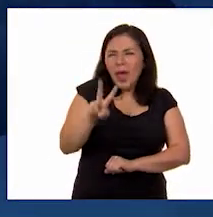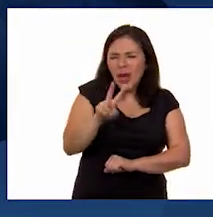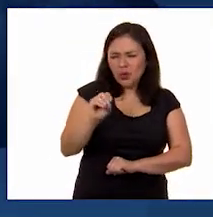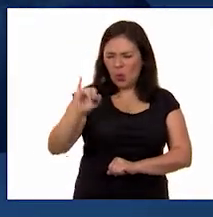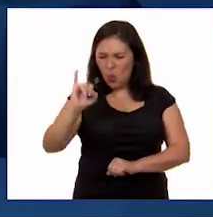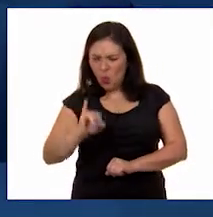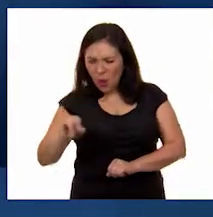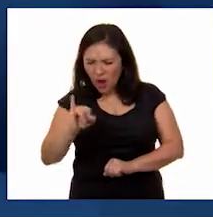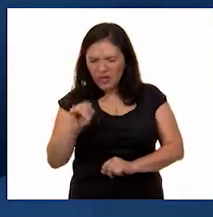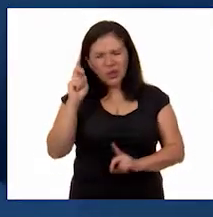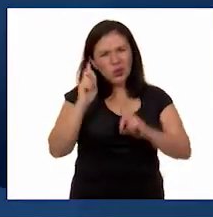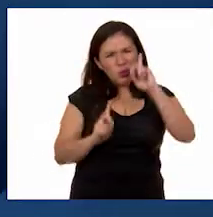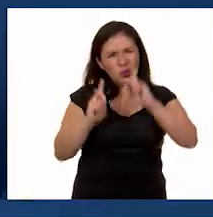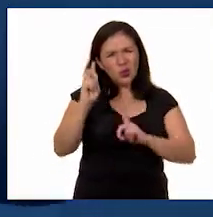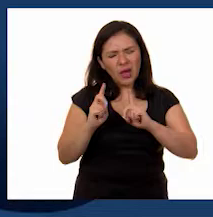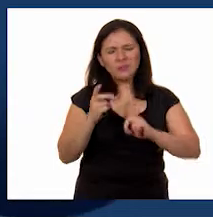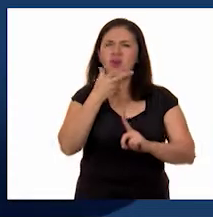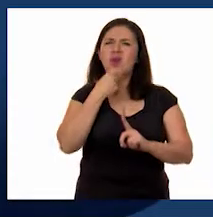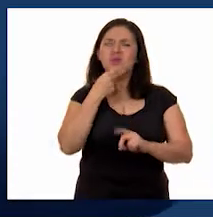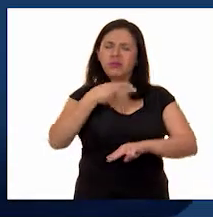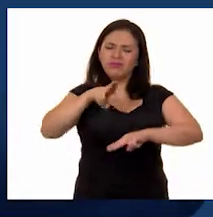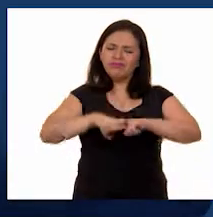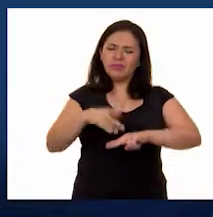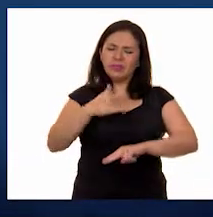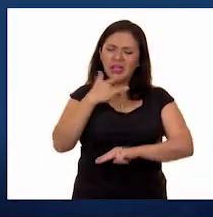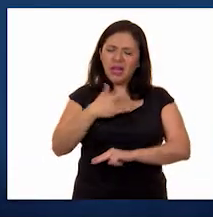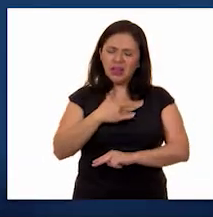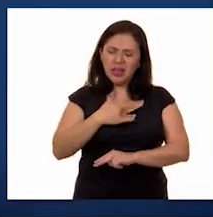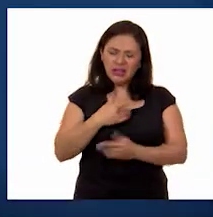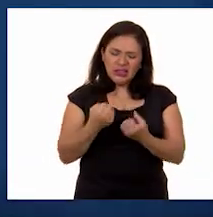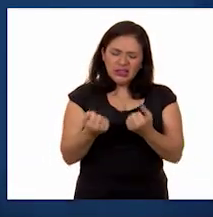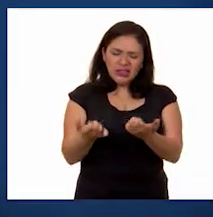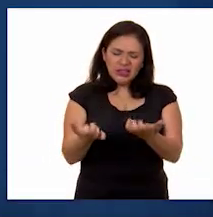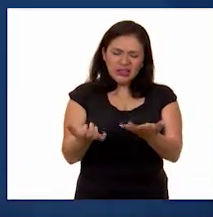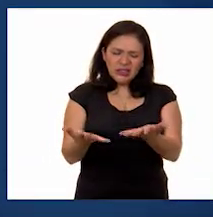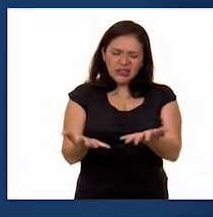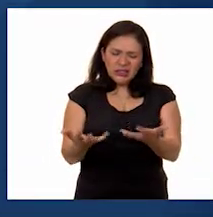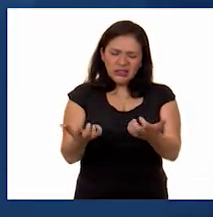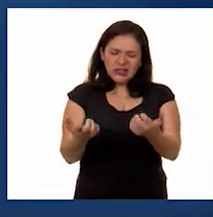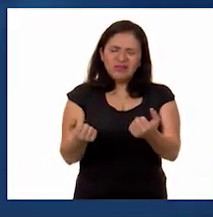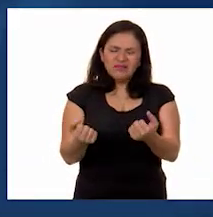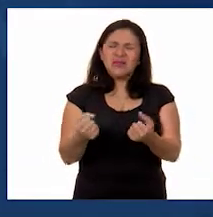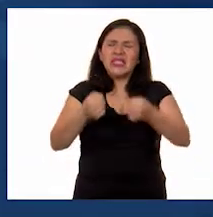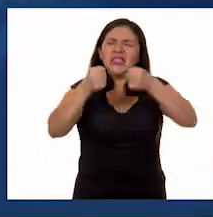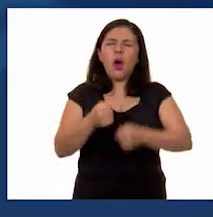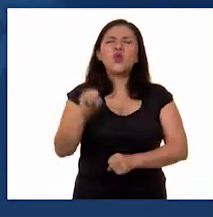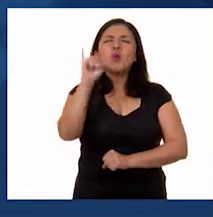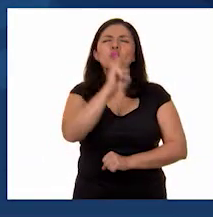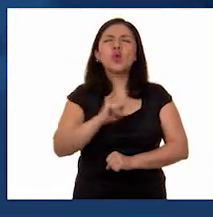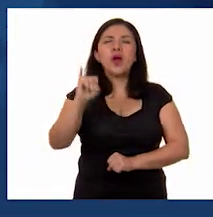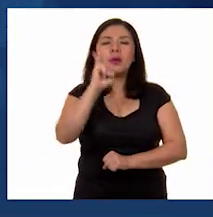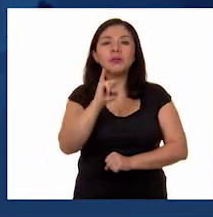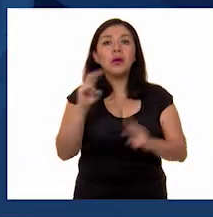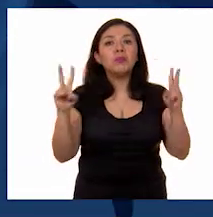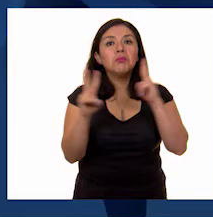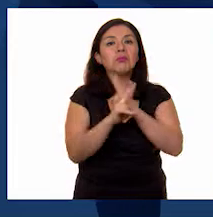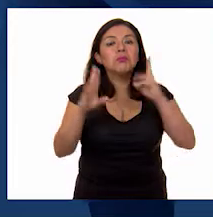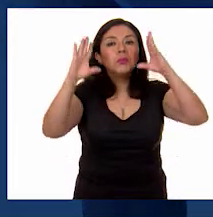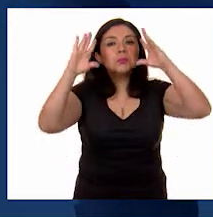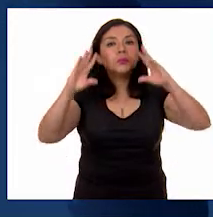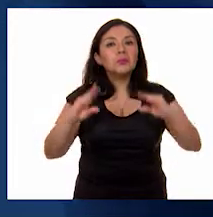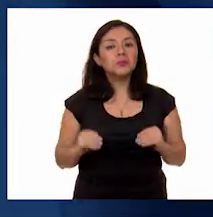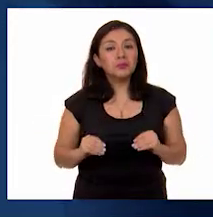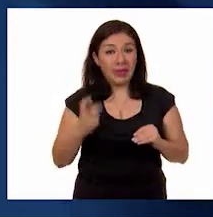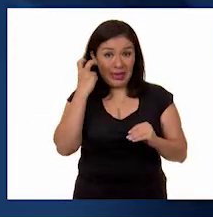estiró lentamente los dedos de la mano. Un jueves. Y cesó de respirar. Quiroga Horacio, A la